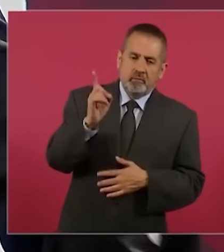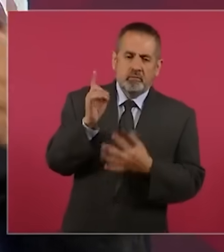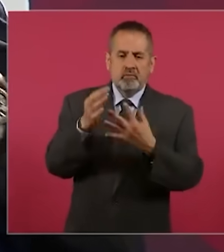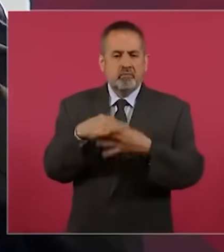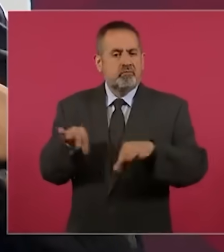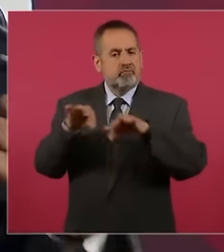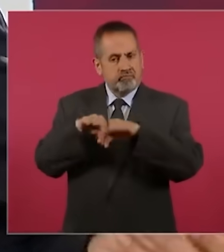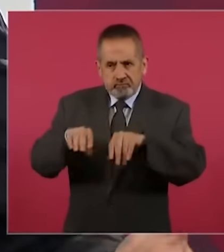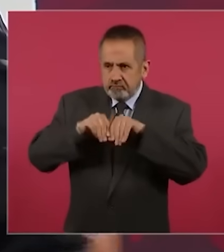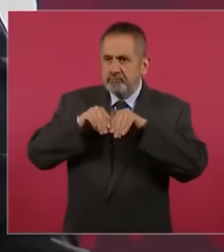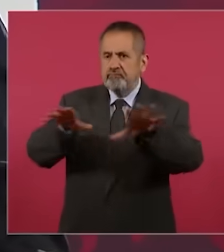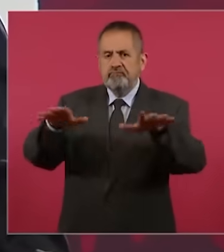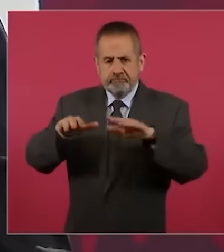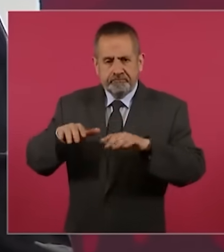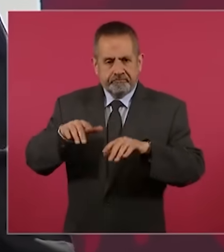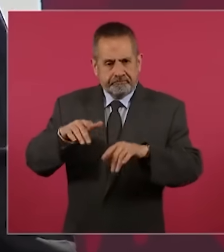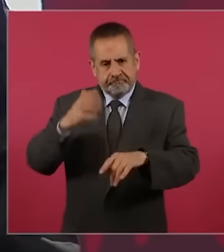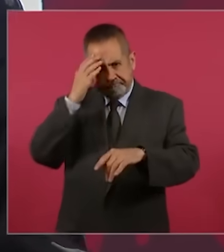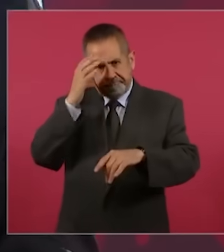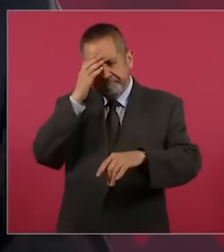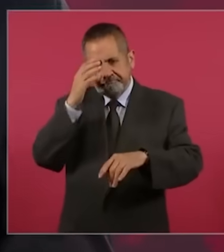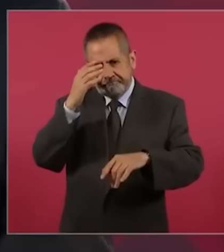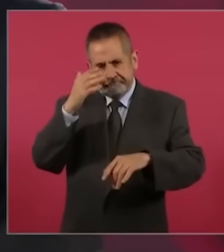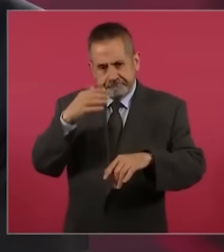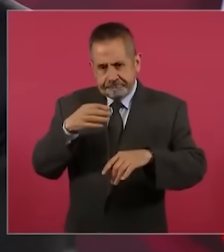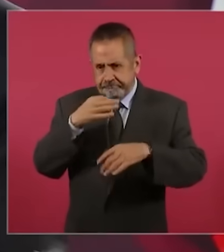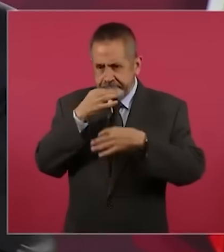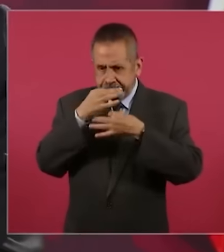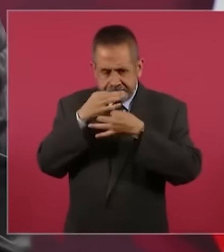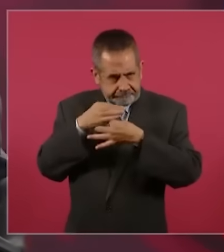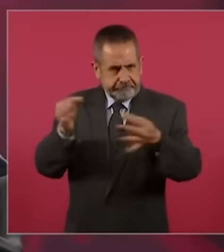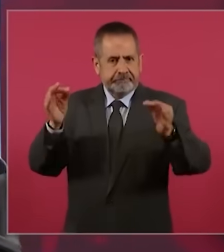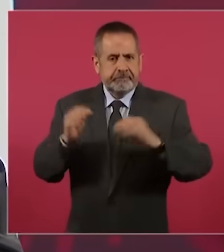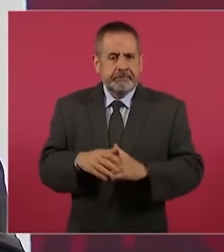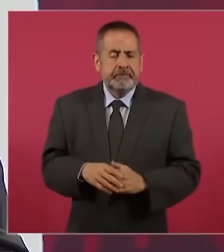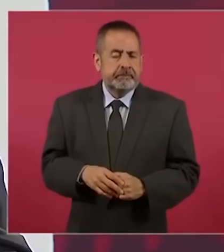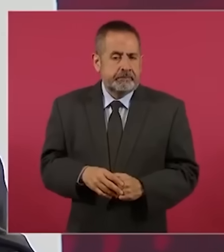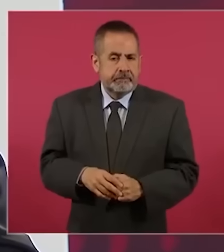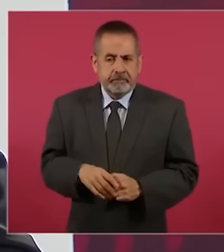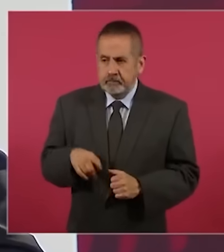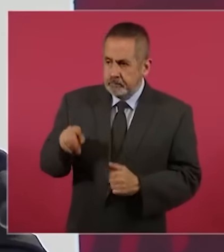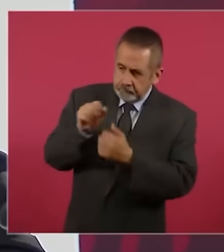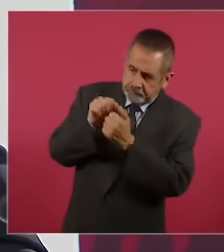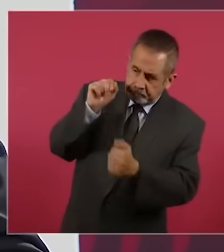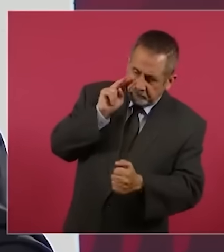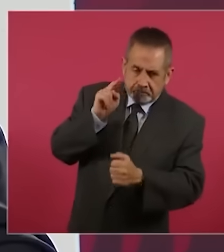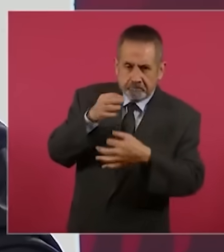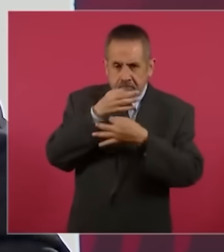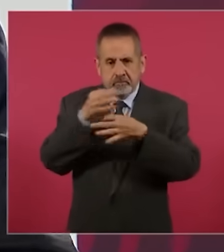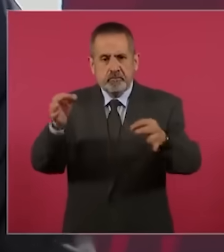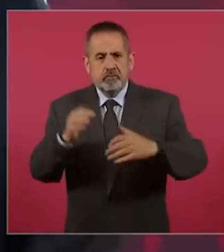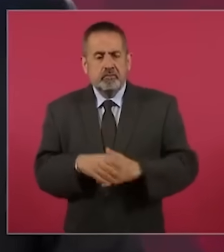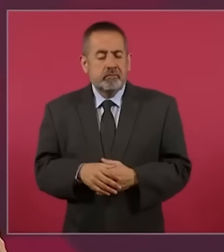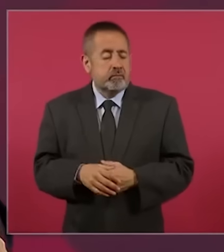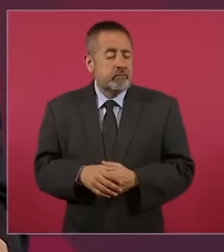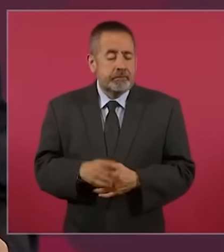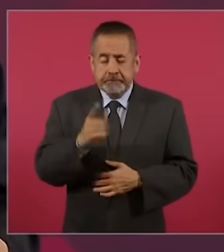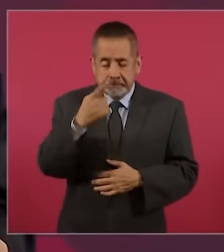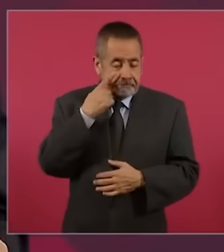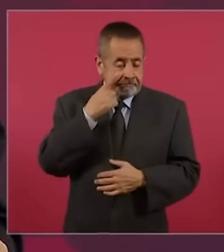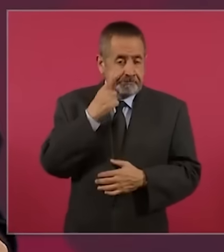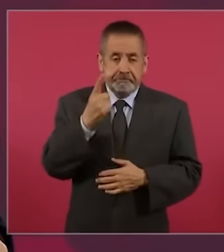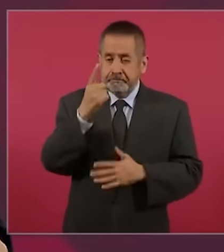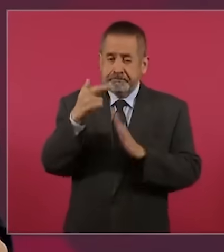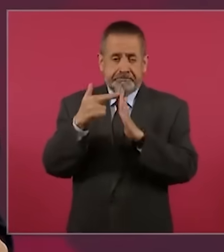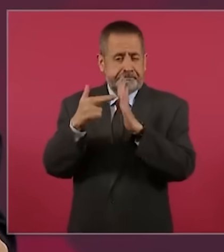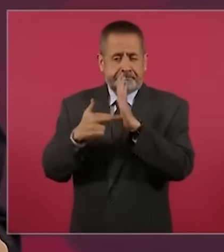hacer la vida pública cada vez más pública, una regla de oro